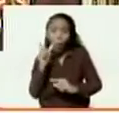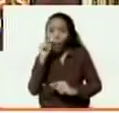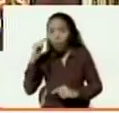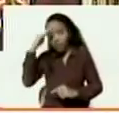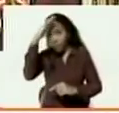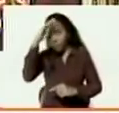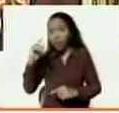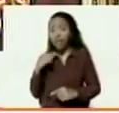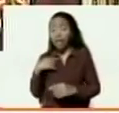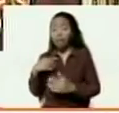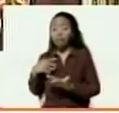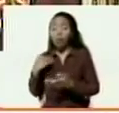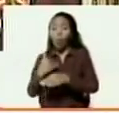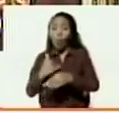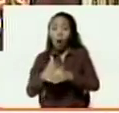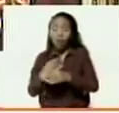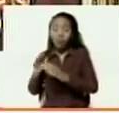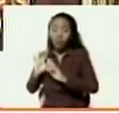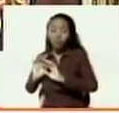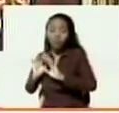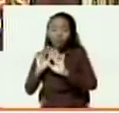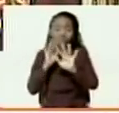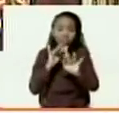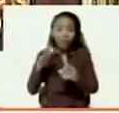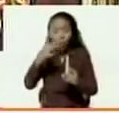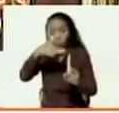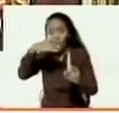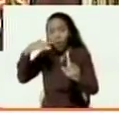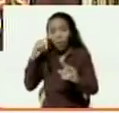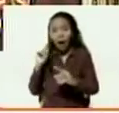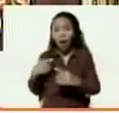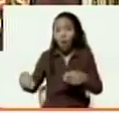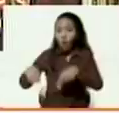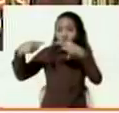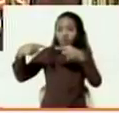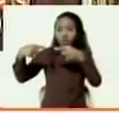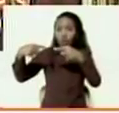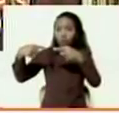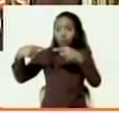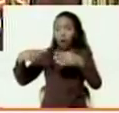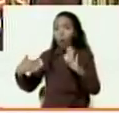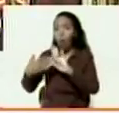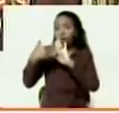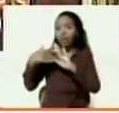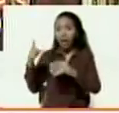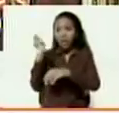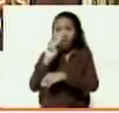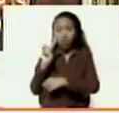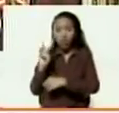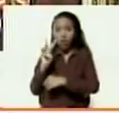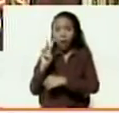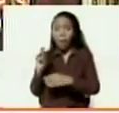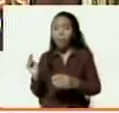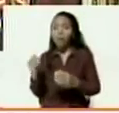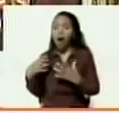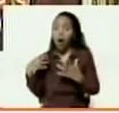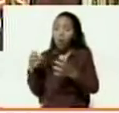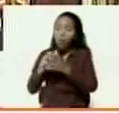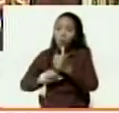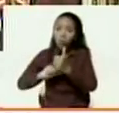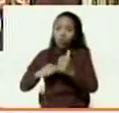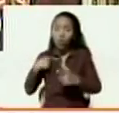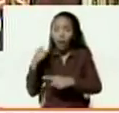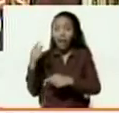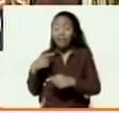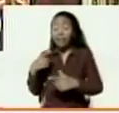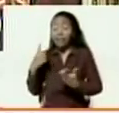fuerzas militares de Brasil a un conflicto armado contra Venezuela, al amparar a un grupo de terroristas que atacó un